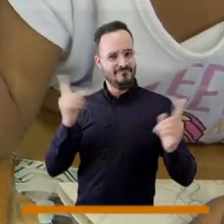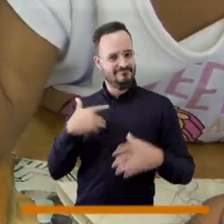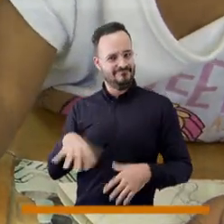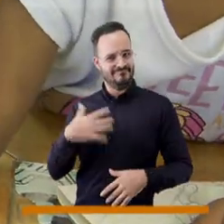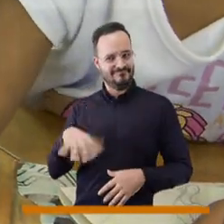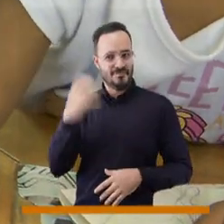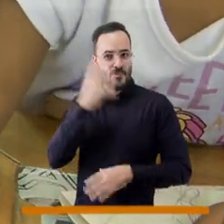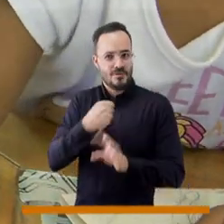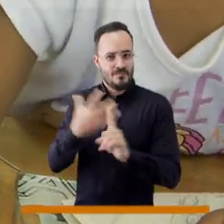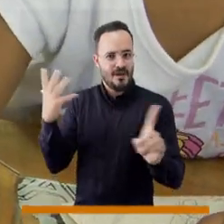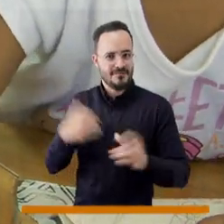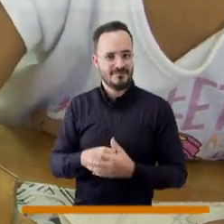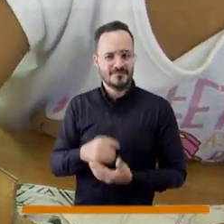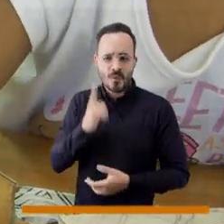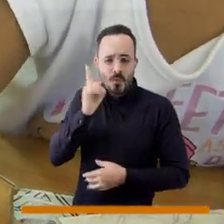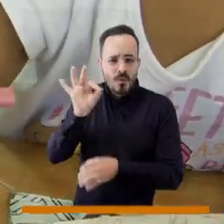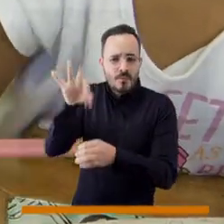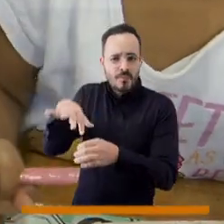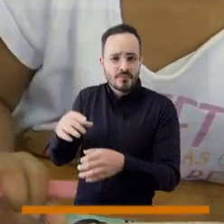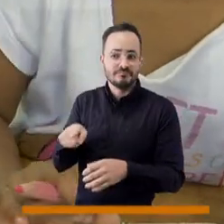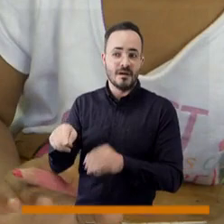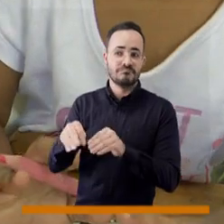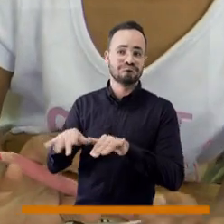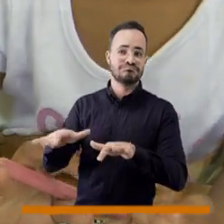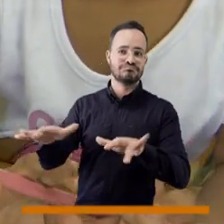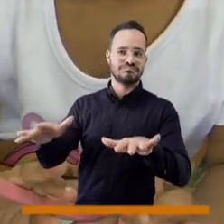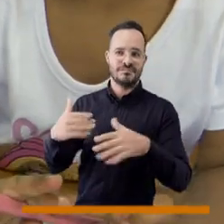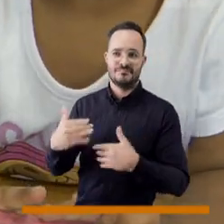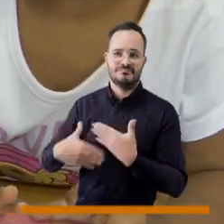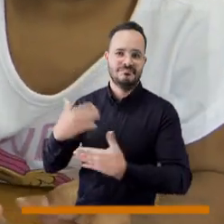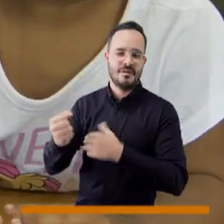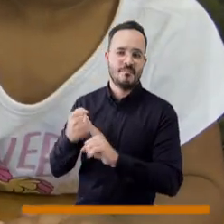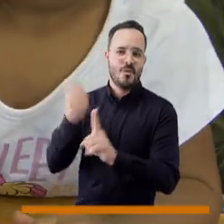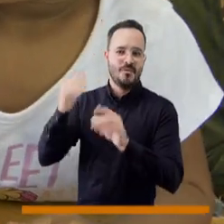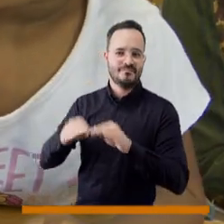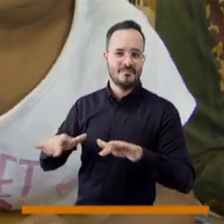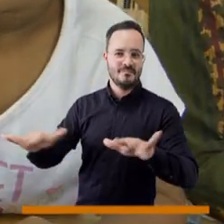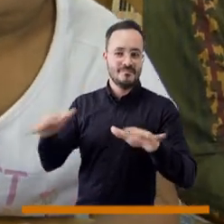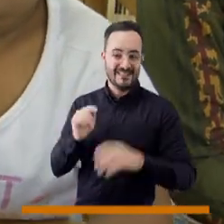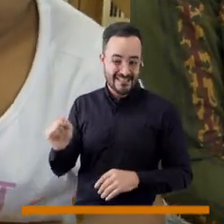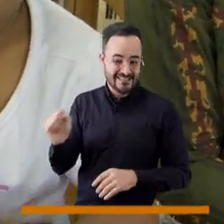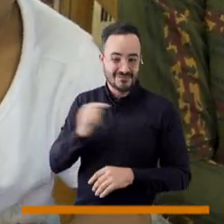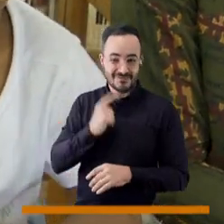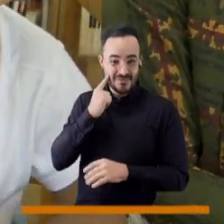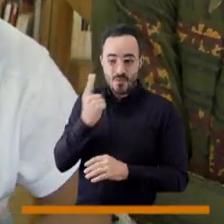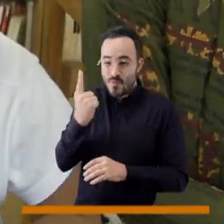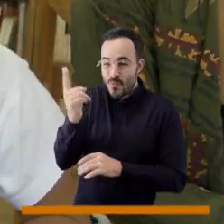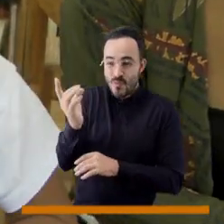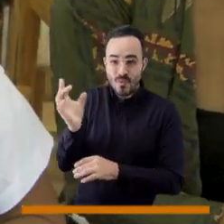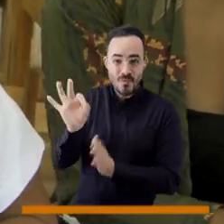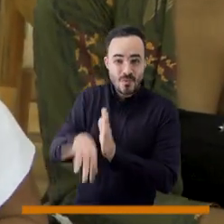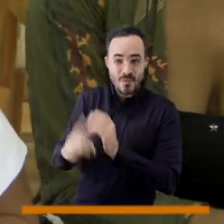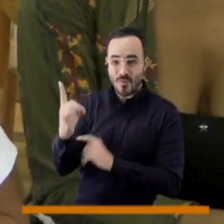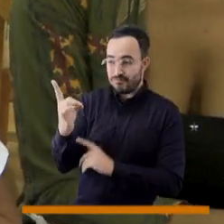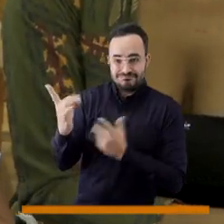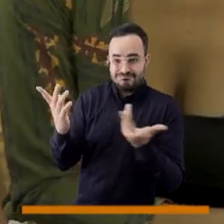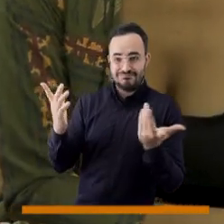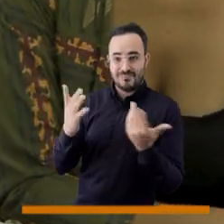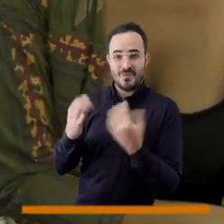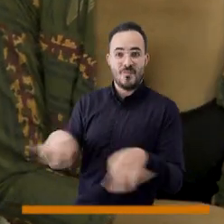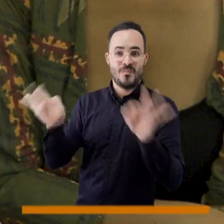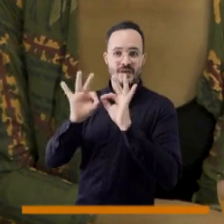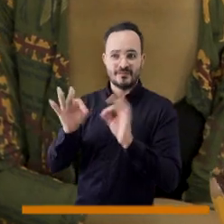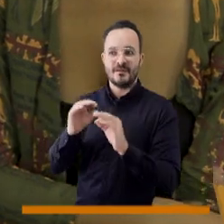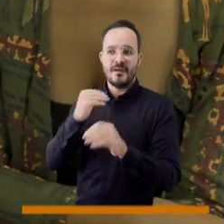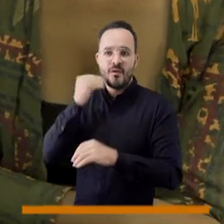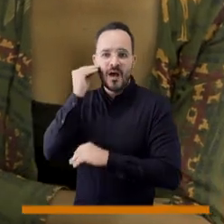valga la contradicción, porque desde una semilla empieza algo grande y esa muestra